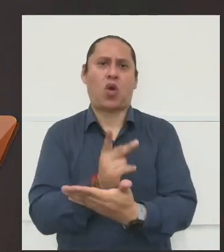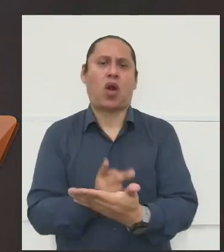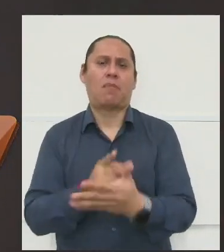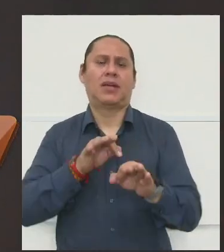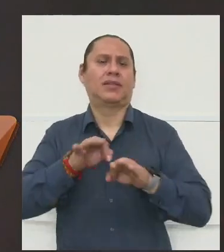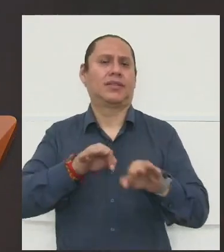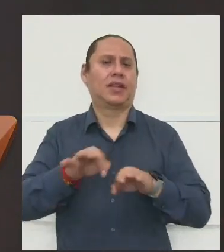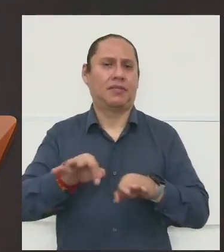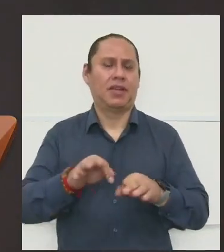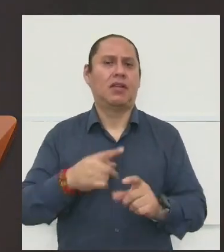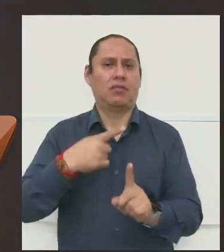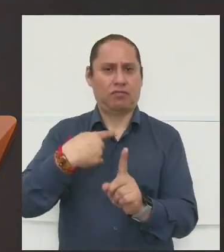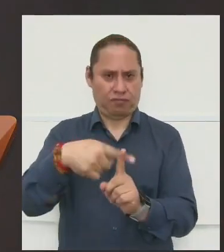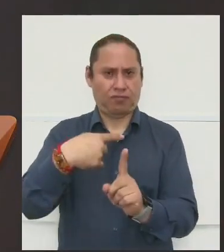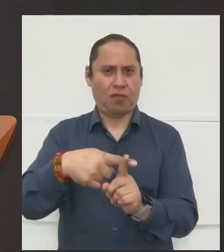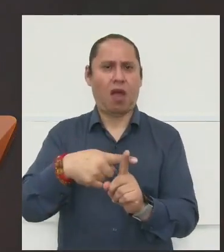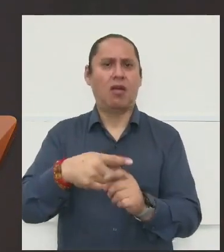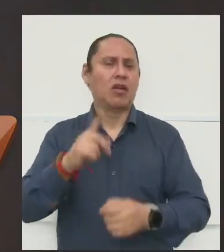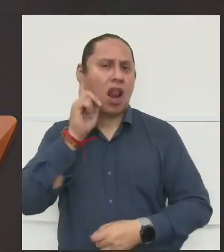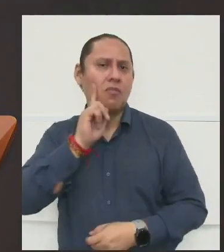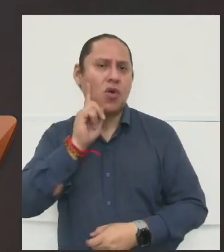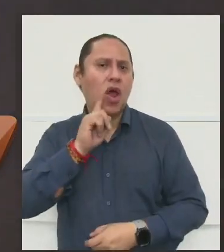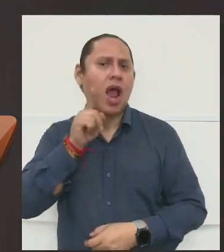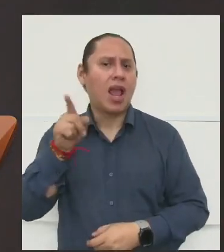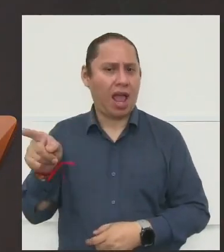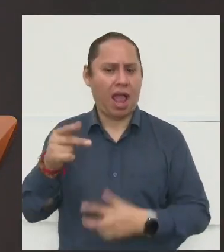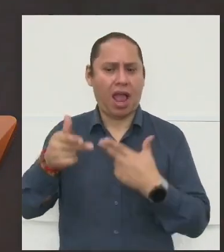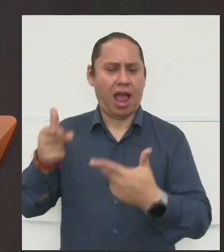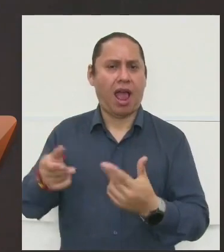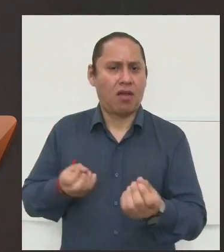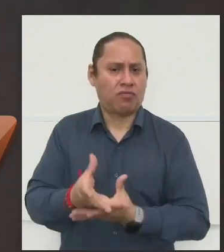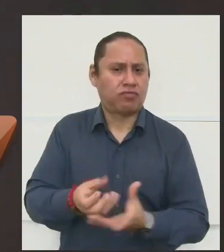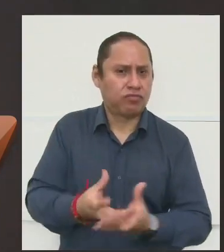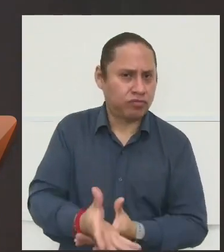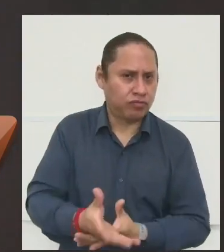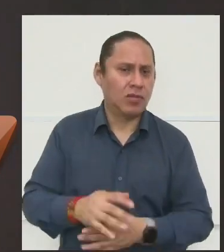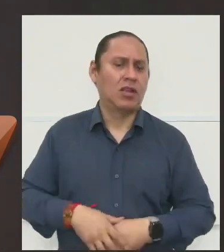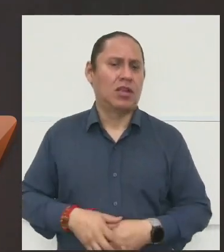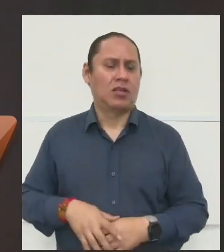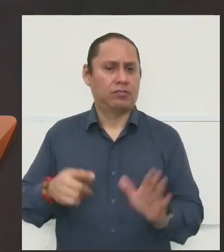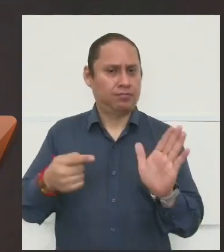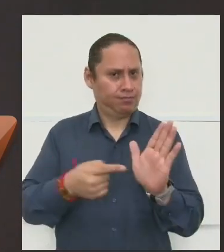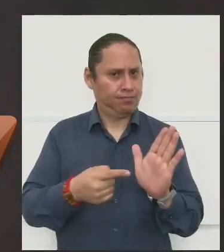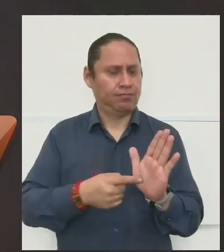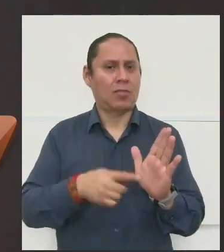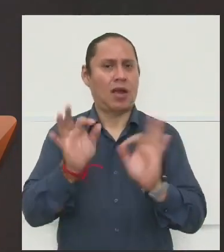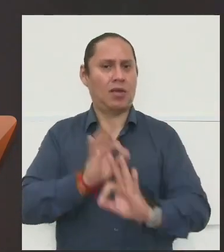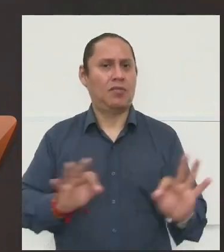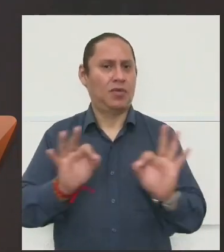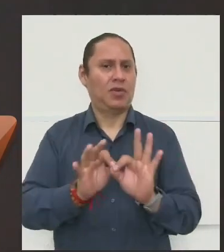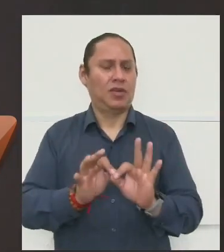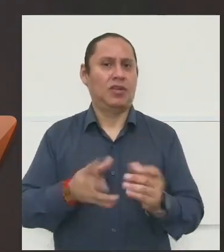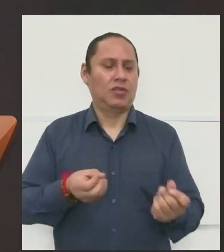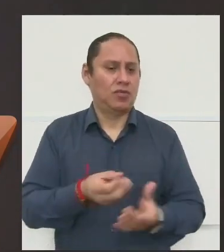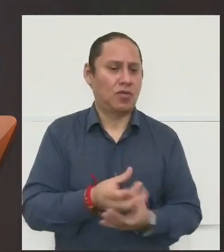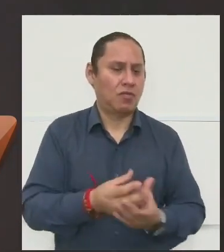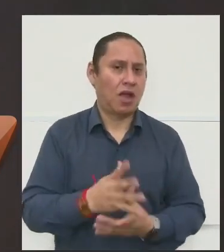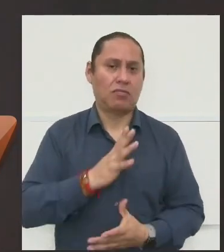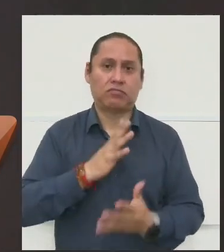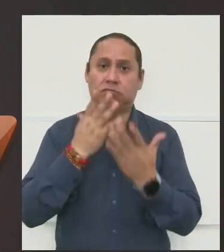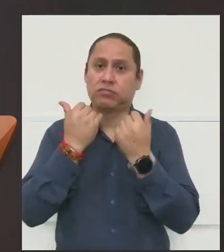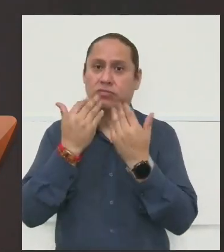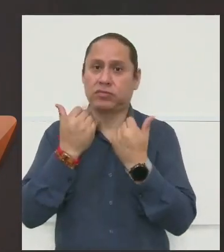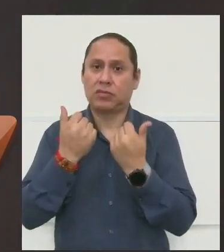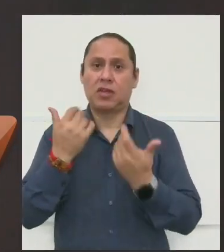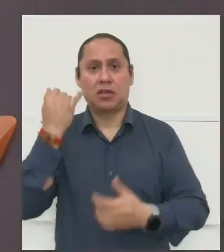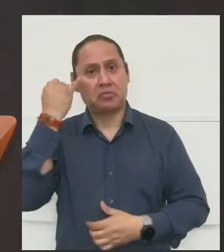trabajan a favor de las parteras sin embargo remarcar algo muy importante que como tal las parteras no tienen